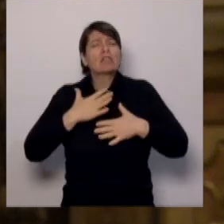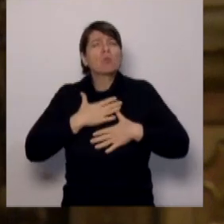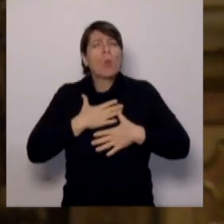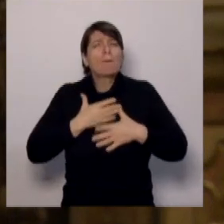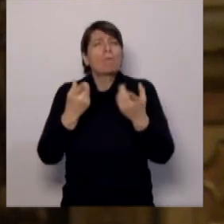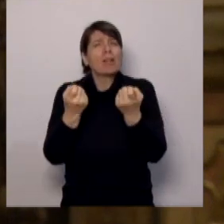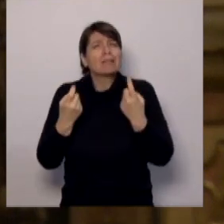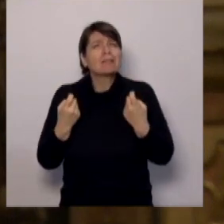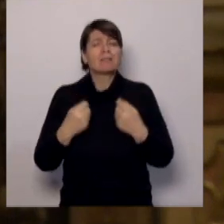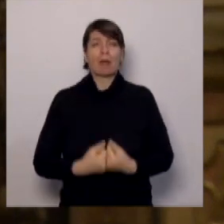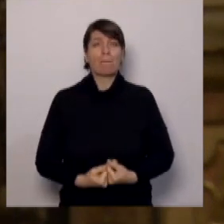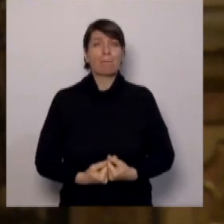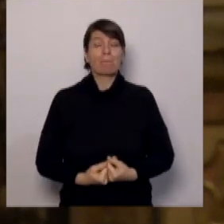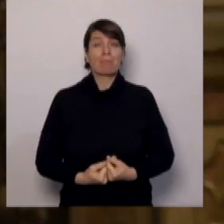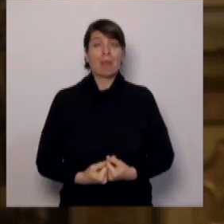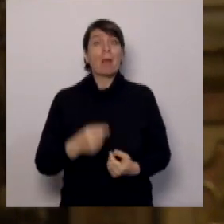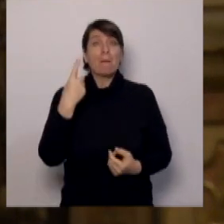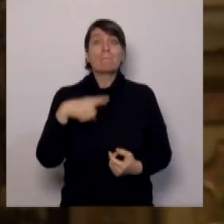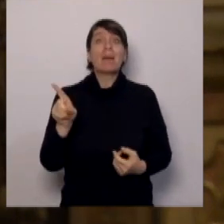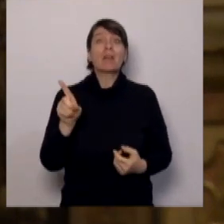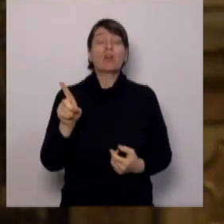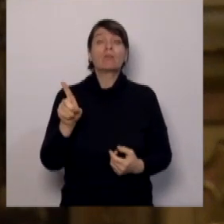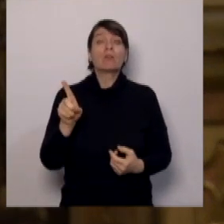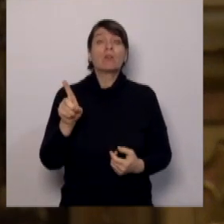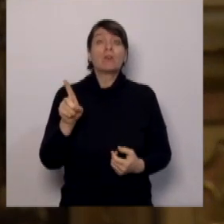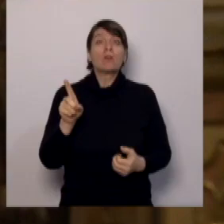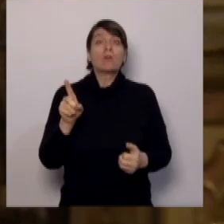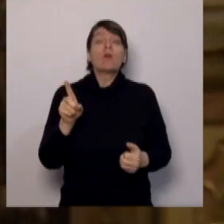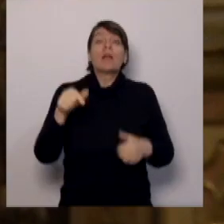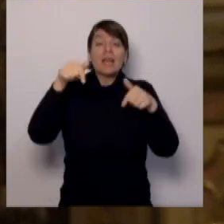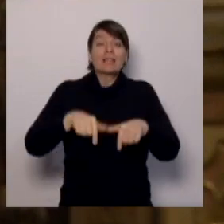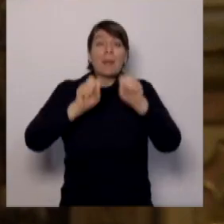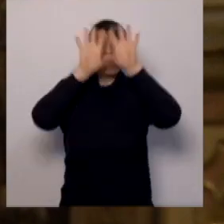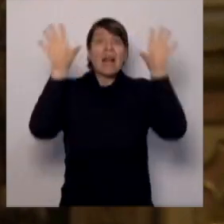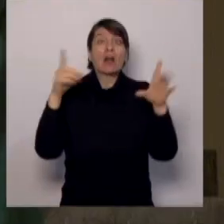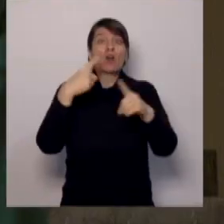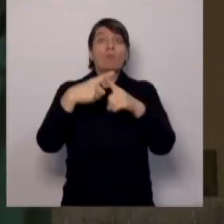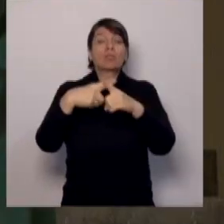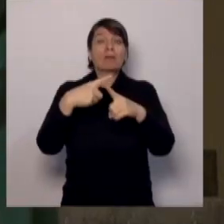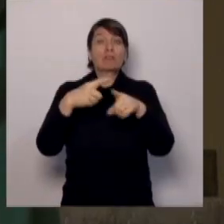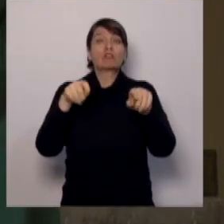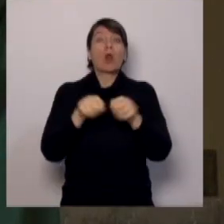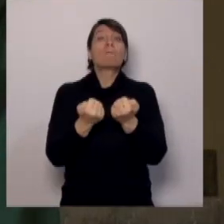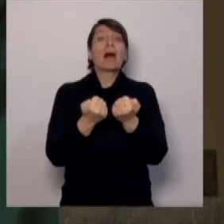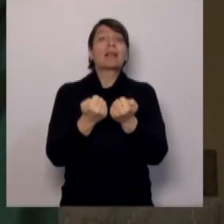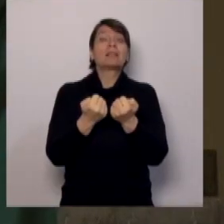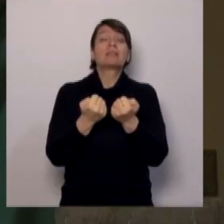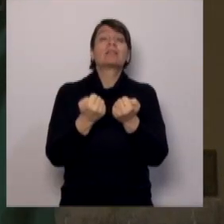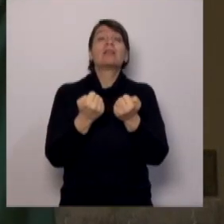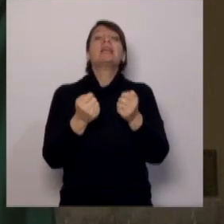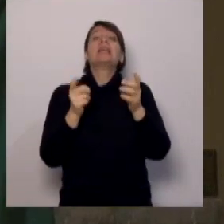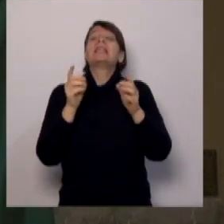que corporalmente lo necesita. Pero inseparablemente a este milagro de la multiplicación de los